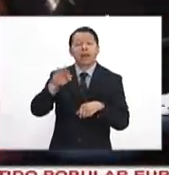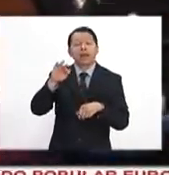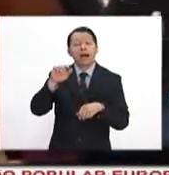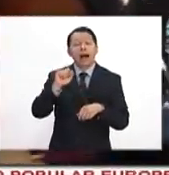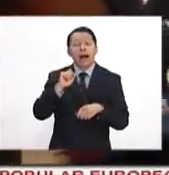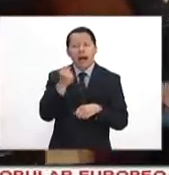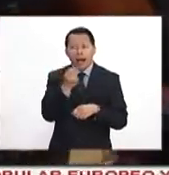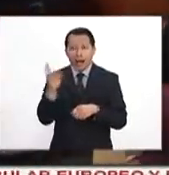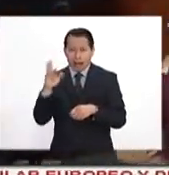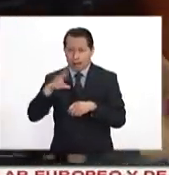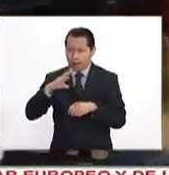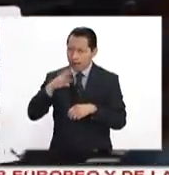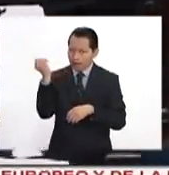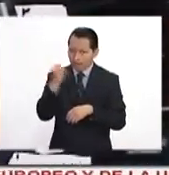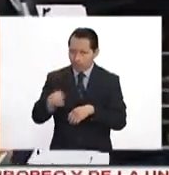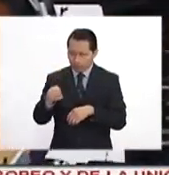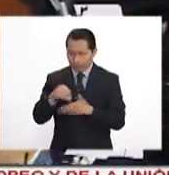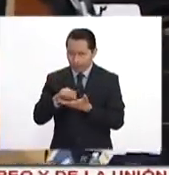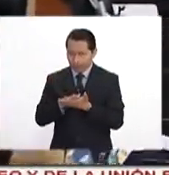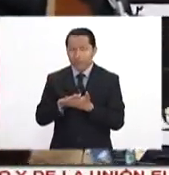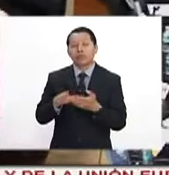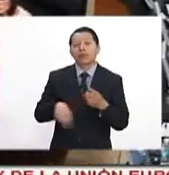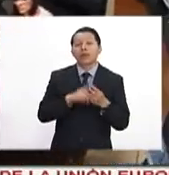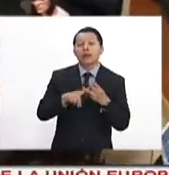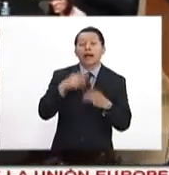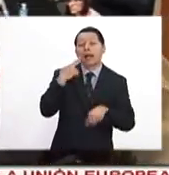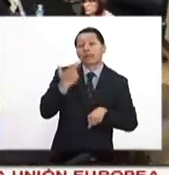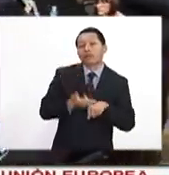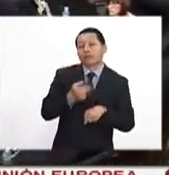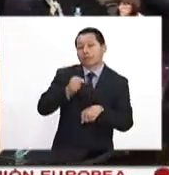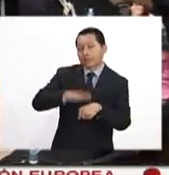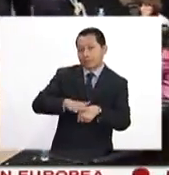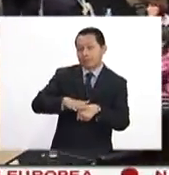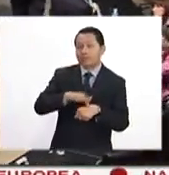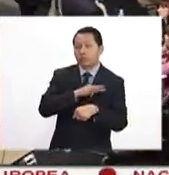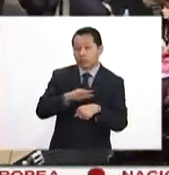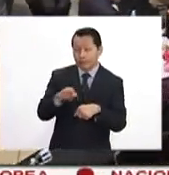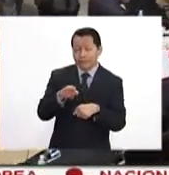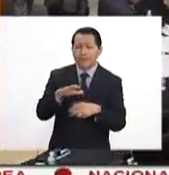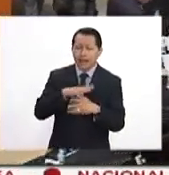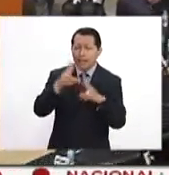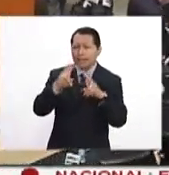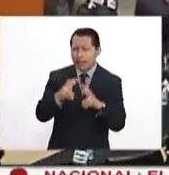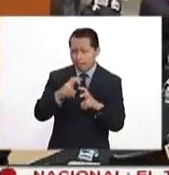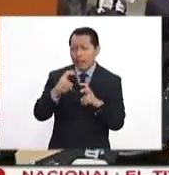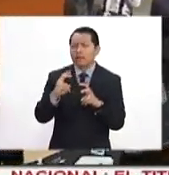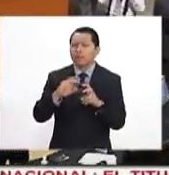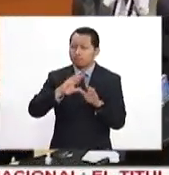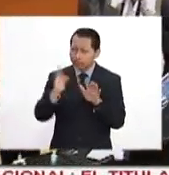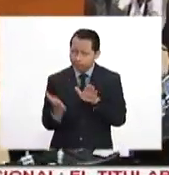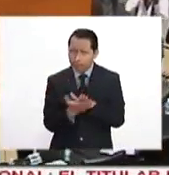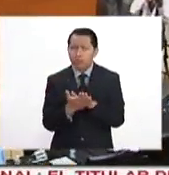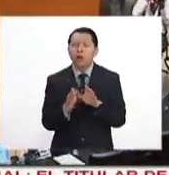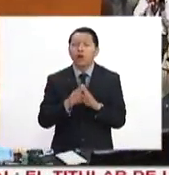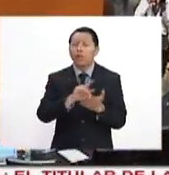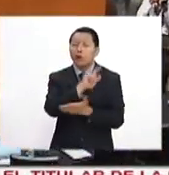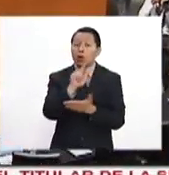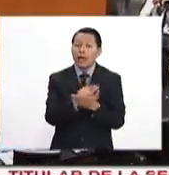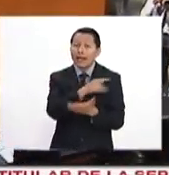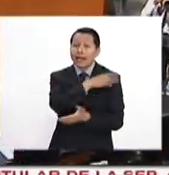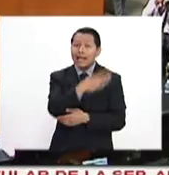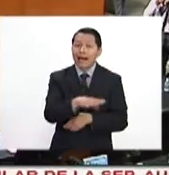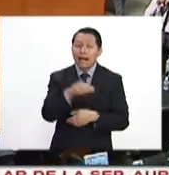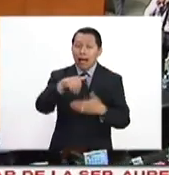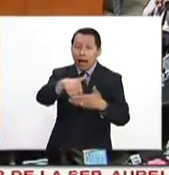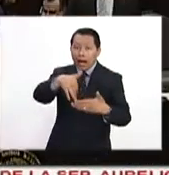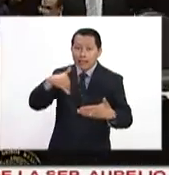sujetos obligados y la de Responsabilidades Administrativas. Aún quedan temas pendientes, como la aprobación de una ley general de